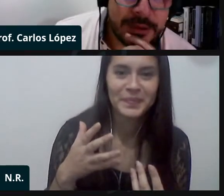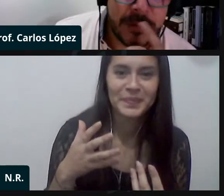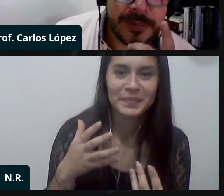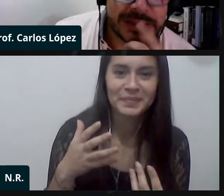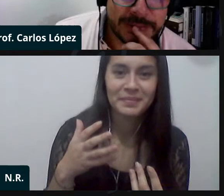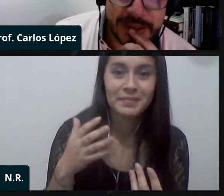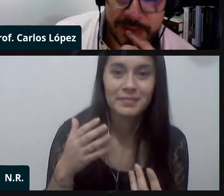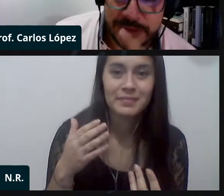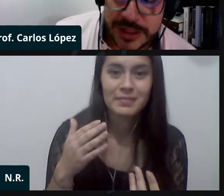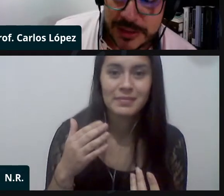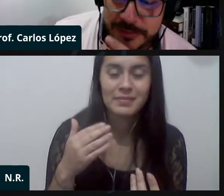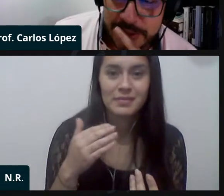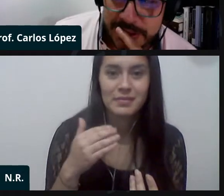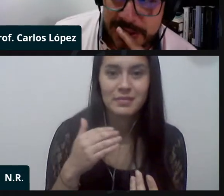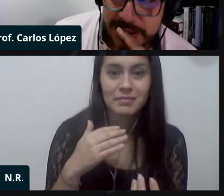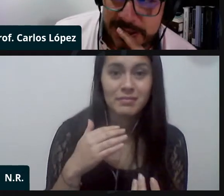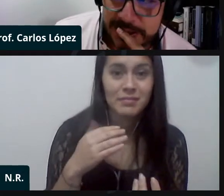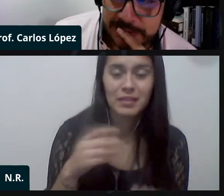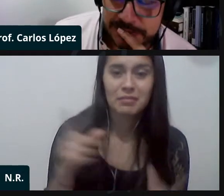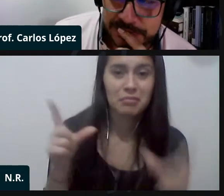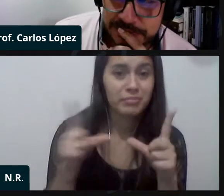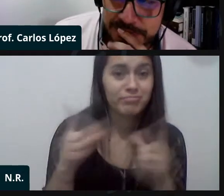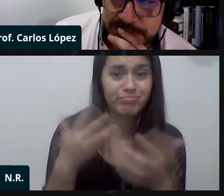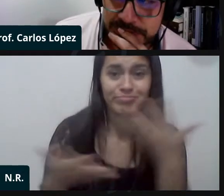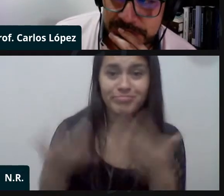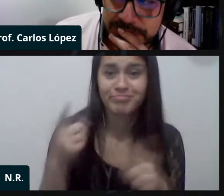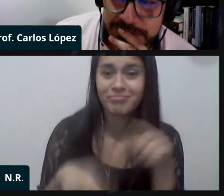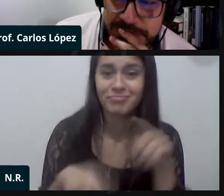Seguramente con lo que compartí me dejó.